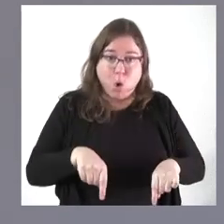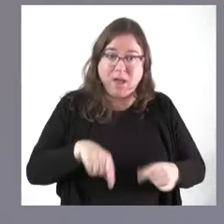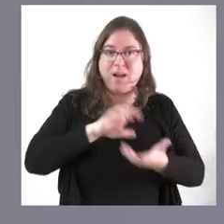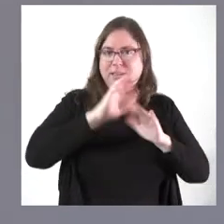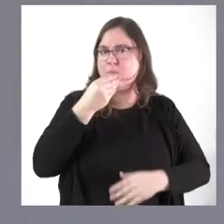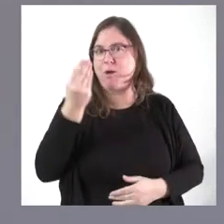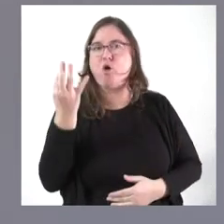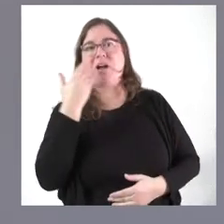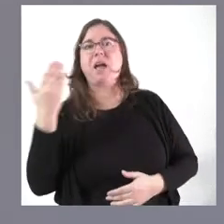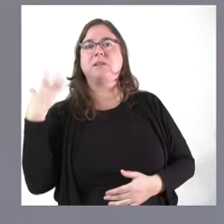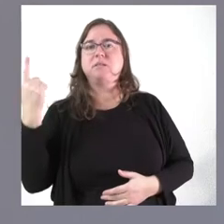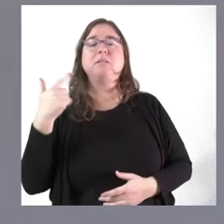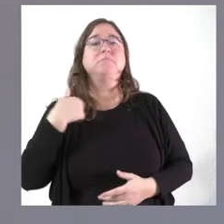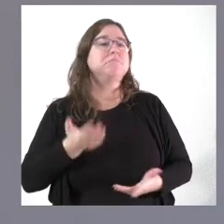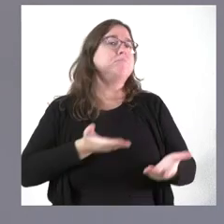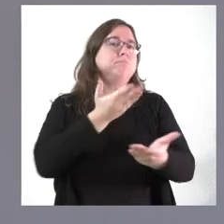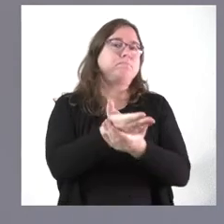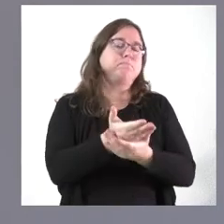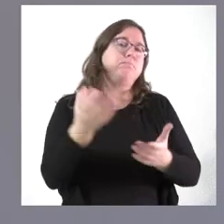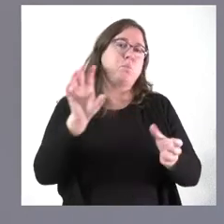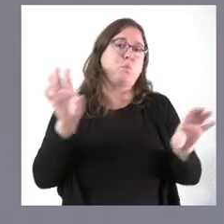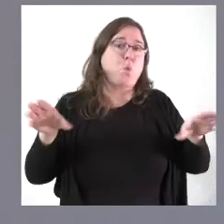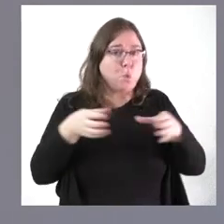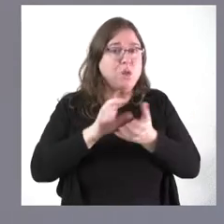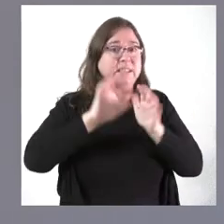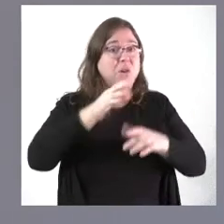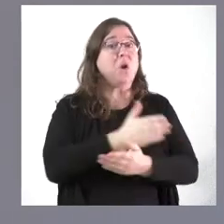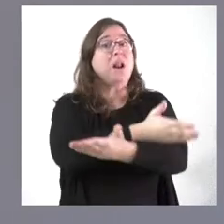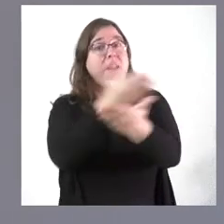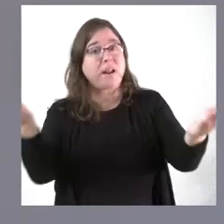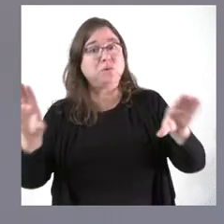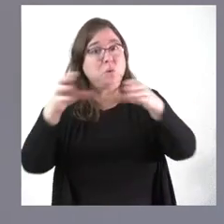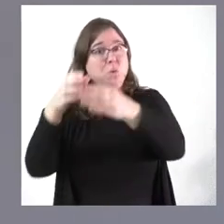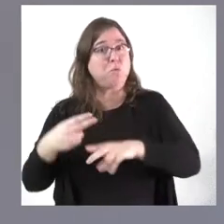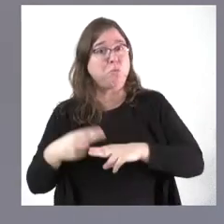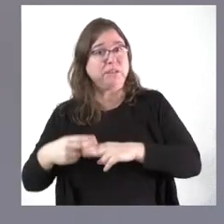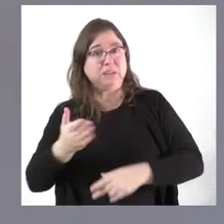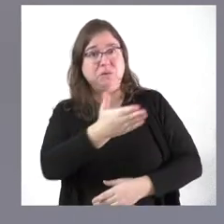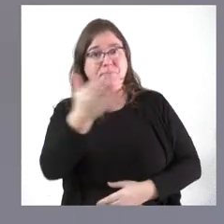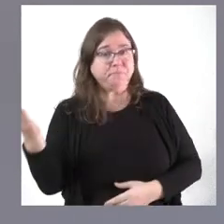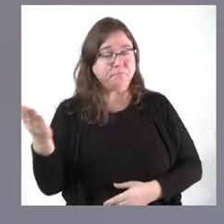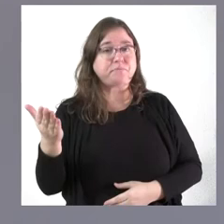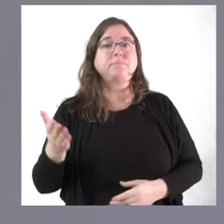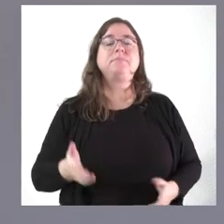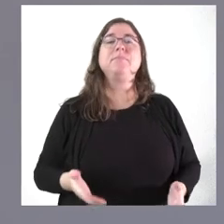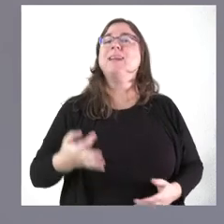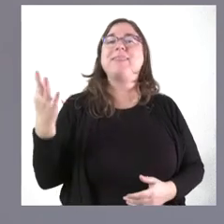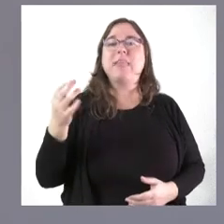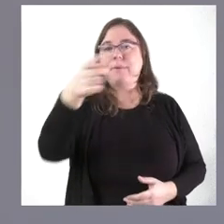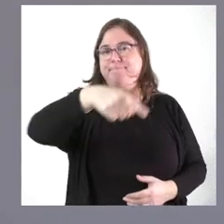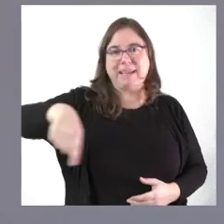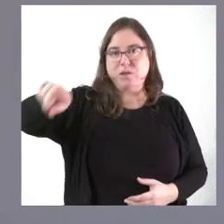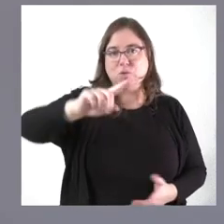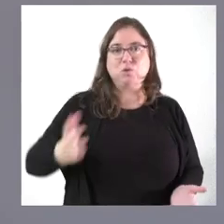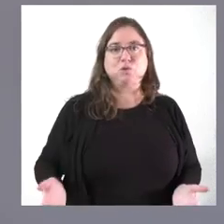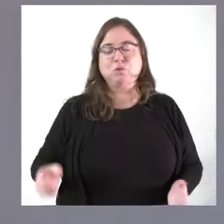que la que teníamos ayer son los que planteó la junta de castillón los demás grupos parlamentarios o los grupos parlamentarios como usted pregunta tendrán que valorar